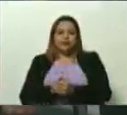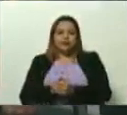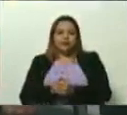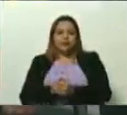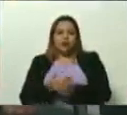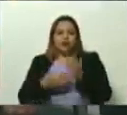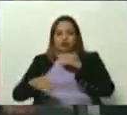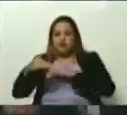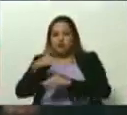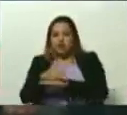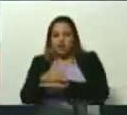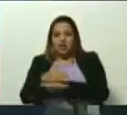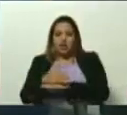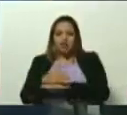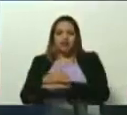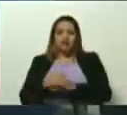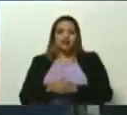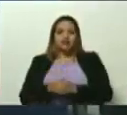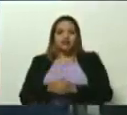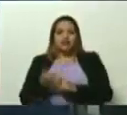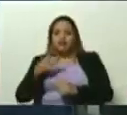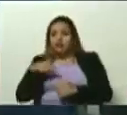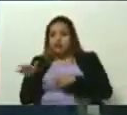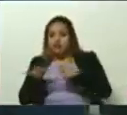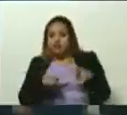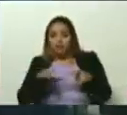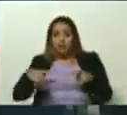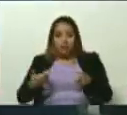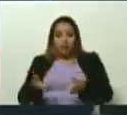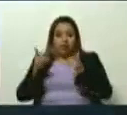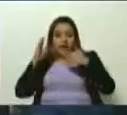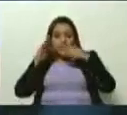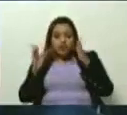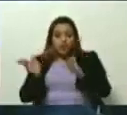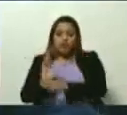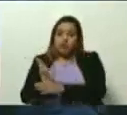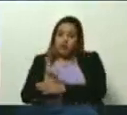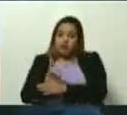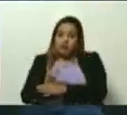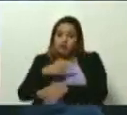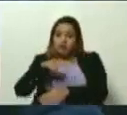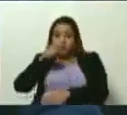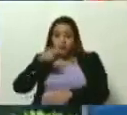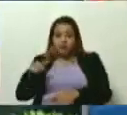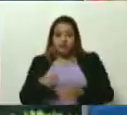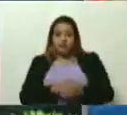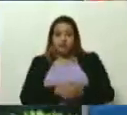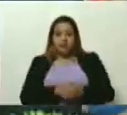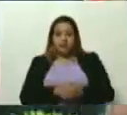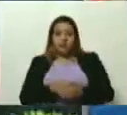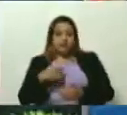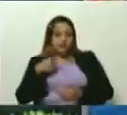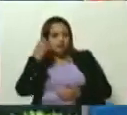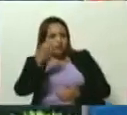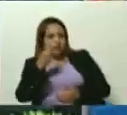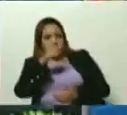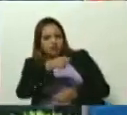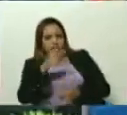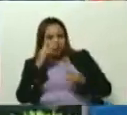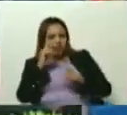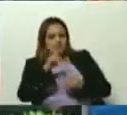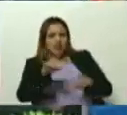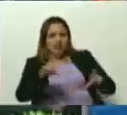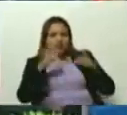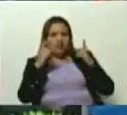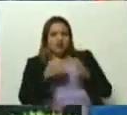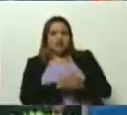superada por la poscrisis. Vamos a estar tan preparados que vamos a poder atender rápidamente a nuestro pueblo. Y yo creo que eso se vio por lo menos en el estado de La Guaira, que